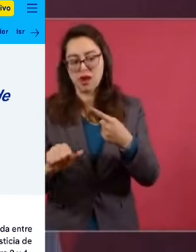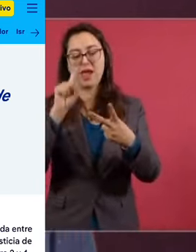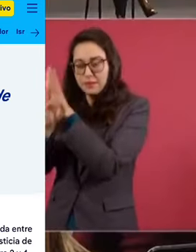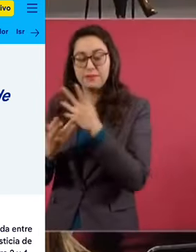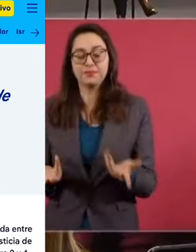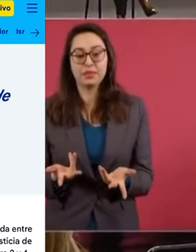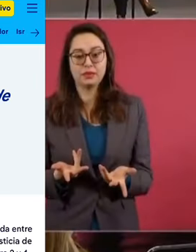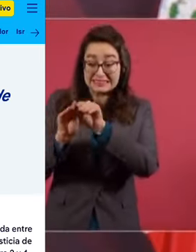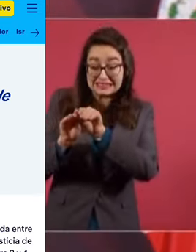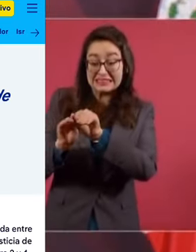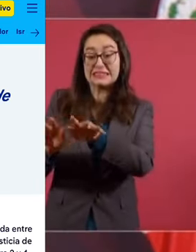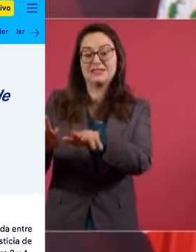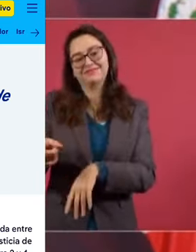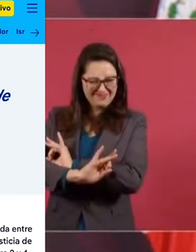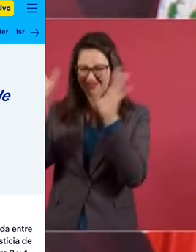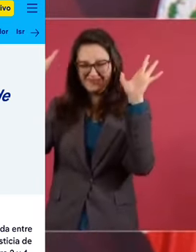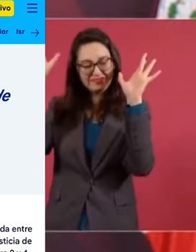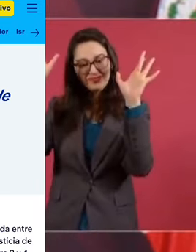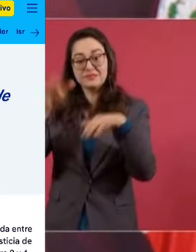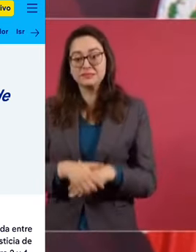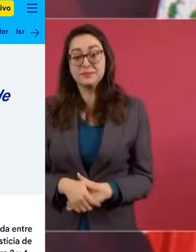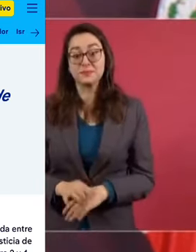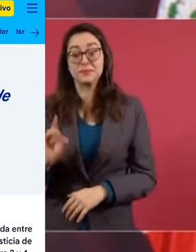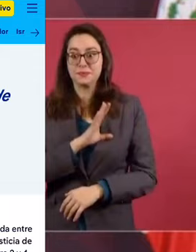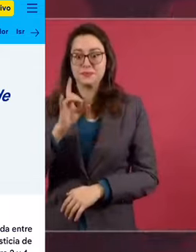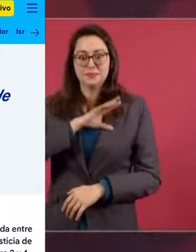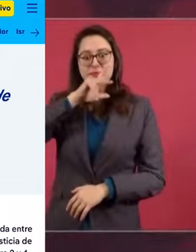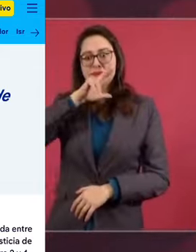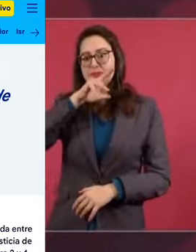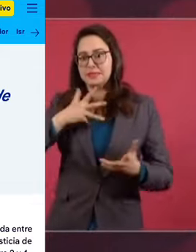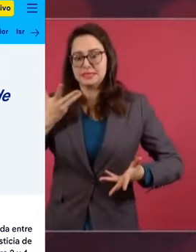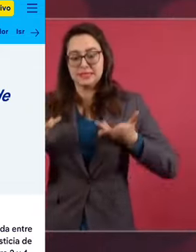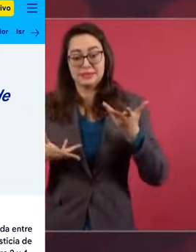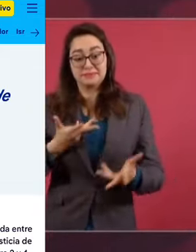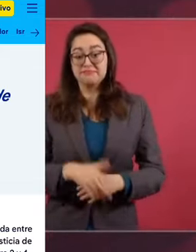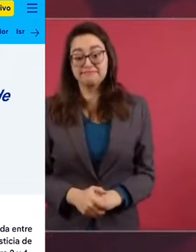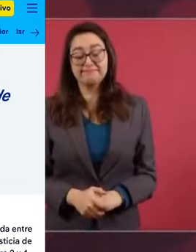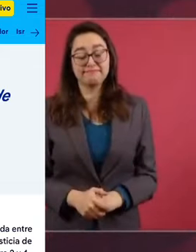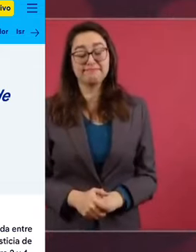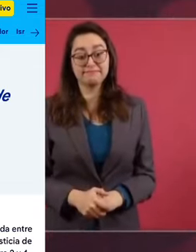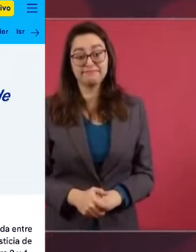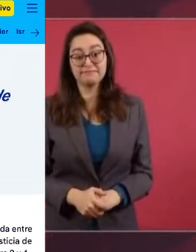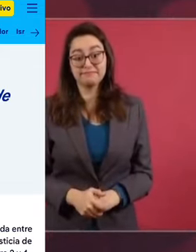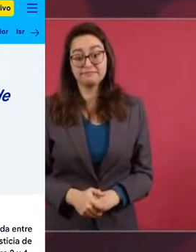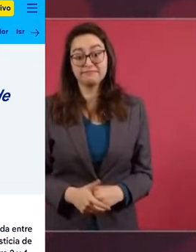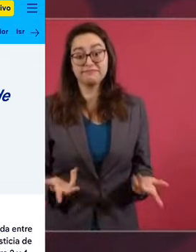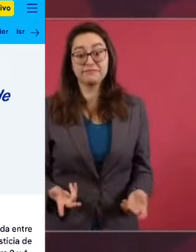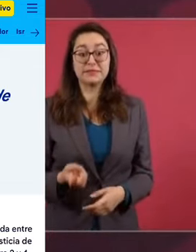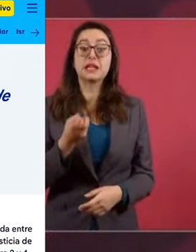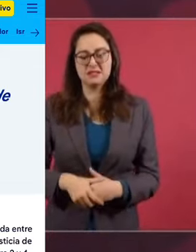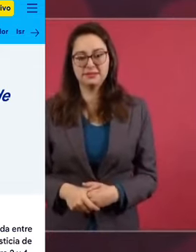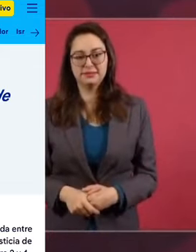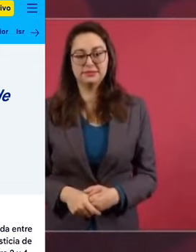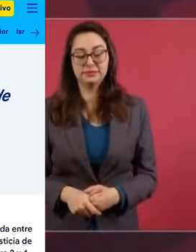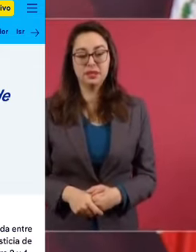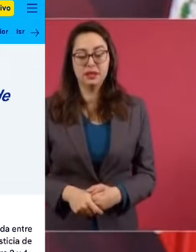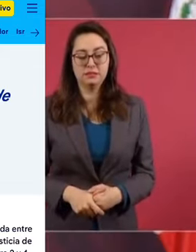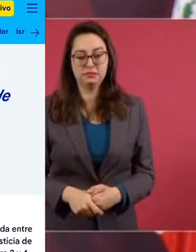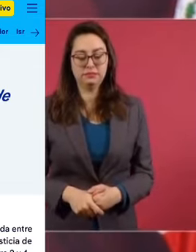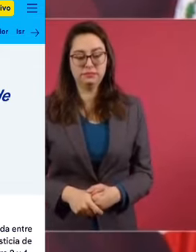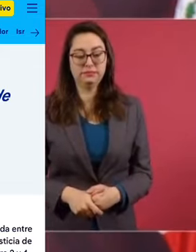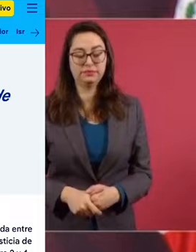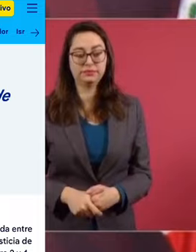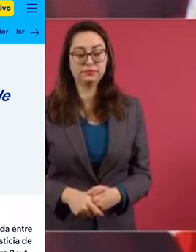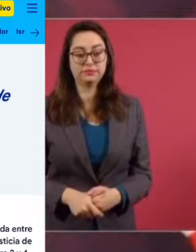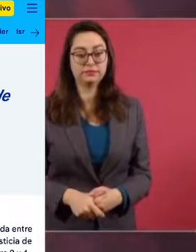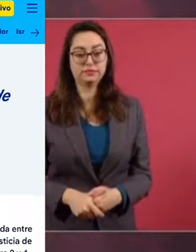CISEN, como que pisamos callos, les dolió. Entonces, esa es una posibilidad de que se hayan lanzado con lo otro. La otra